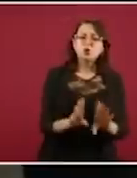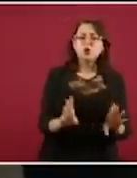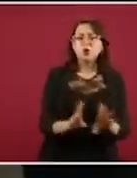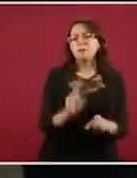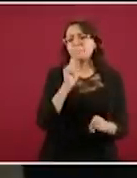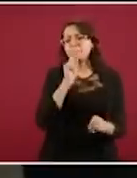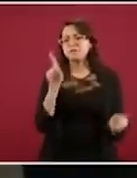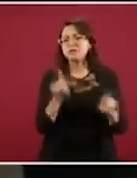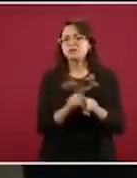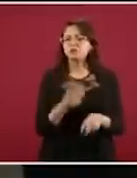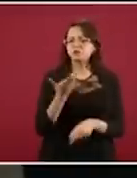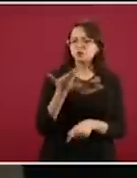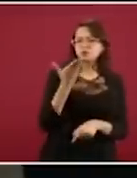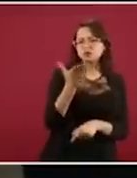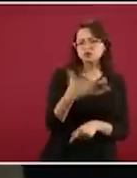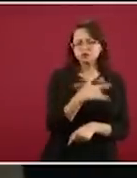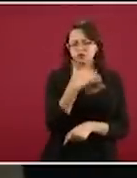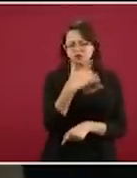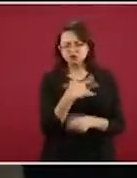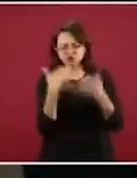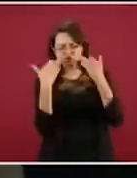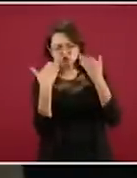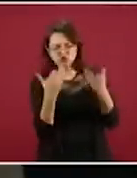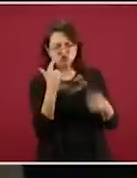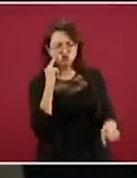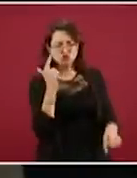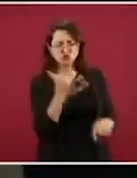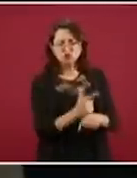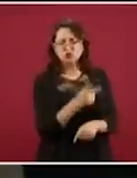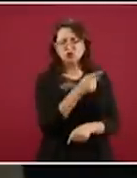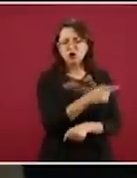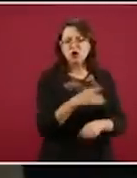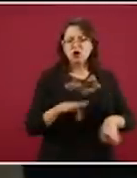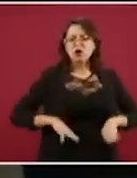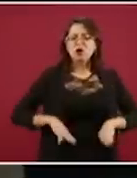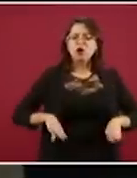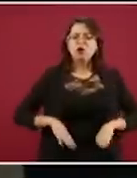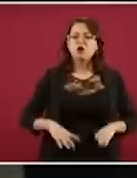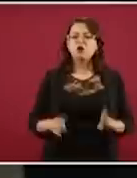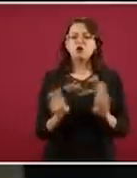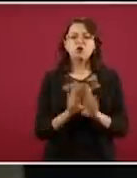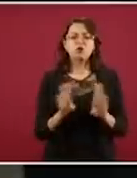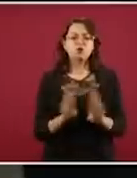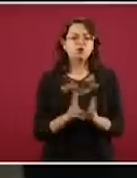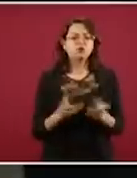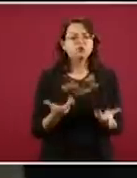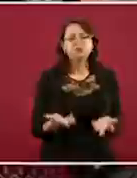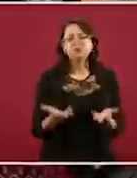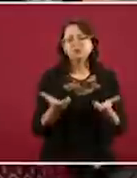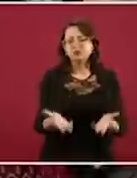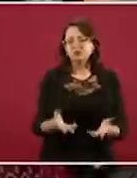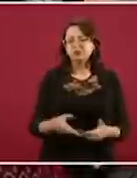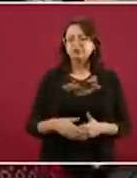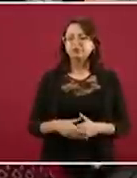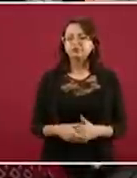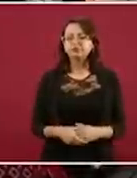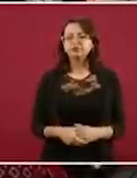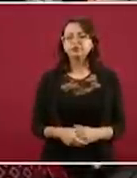palpó acerca de la reacción o aceptación de su postura por parte del fiscal de Estados Unidos.